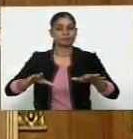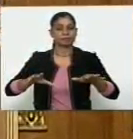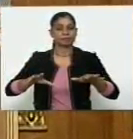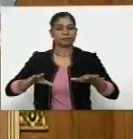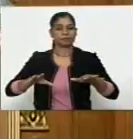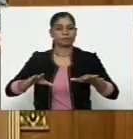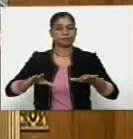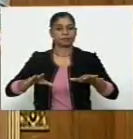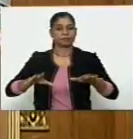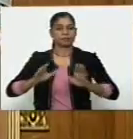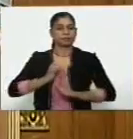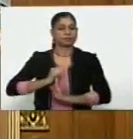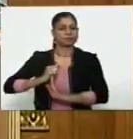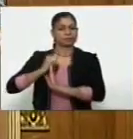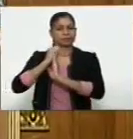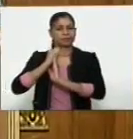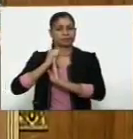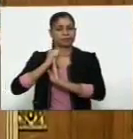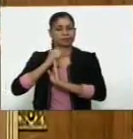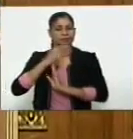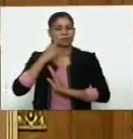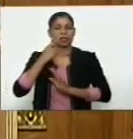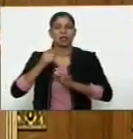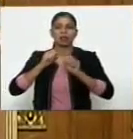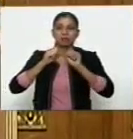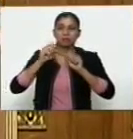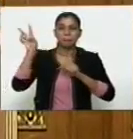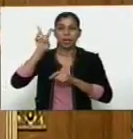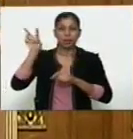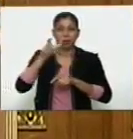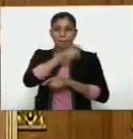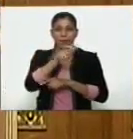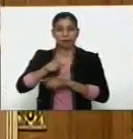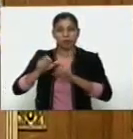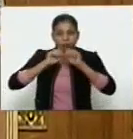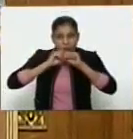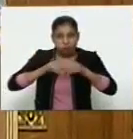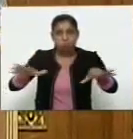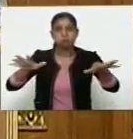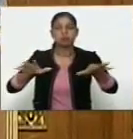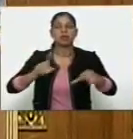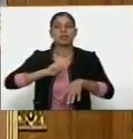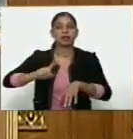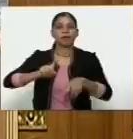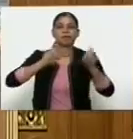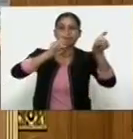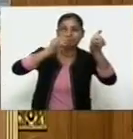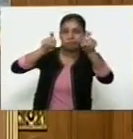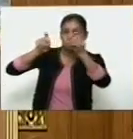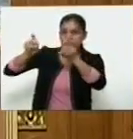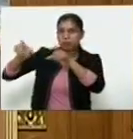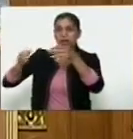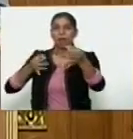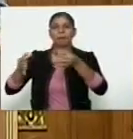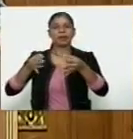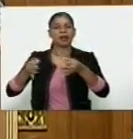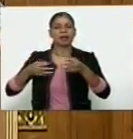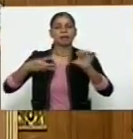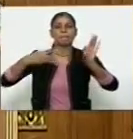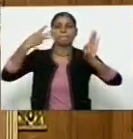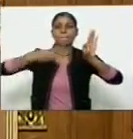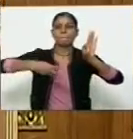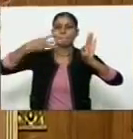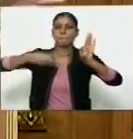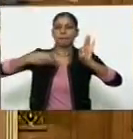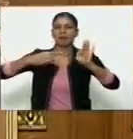el liderazgo para explicar el significado del Petro